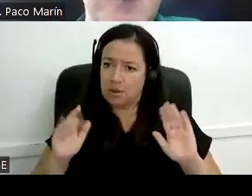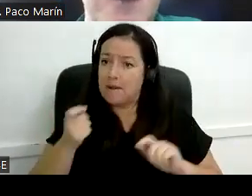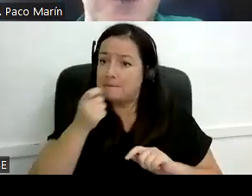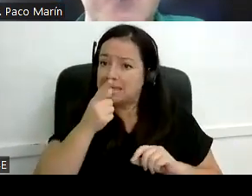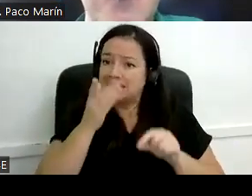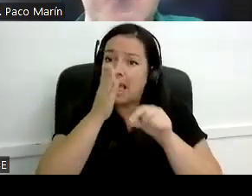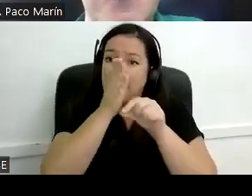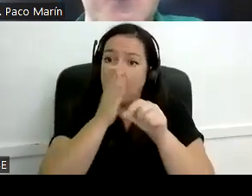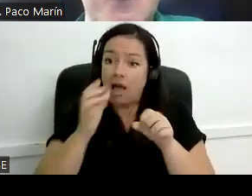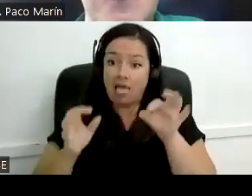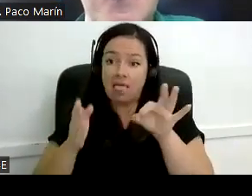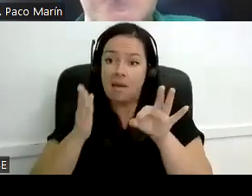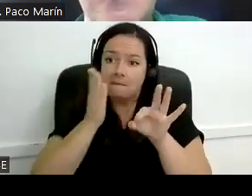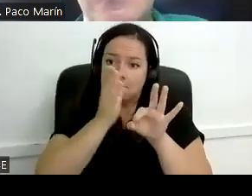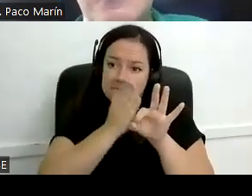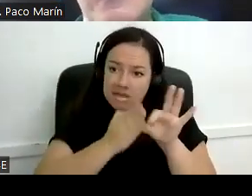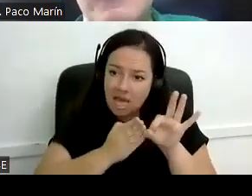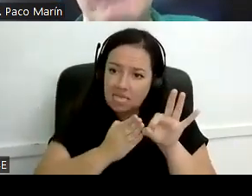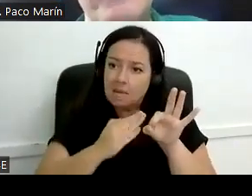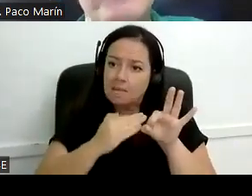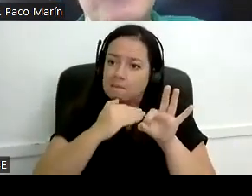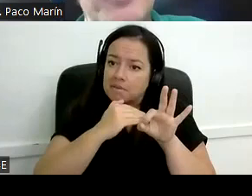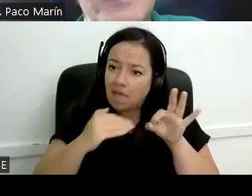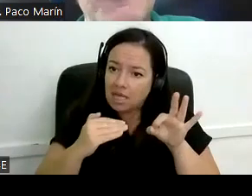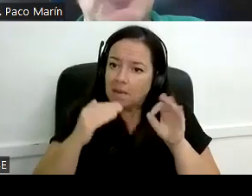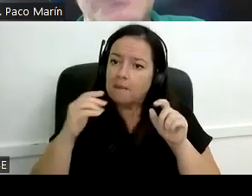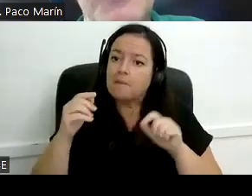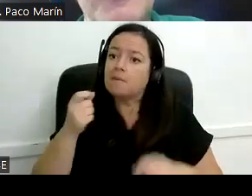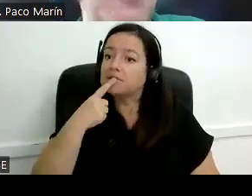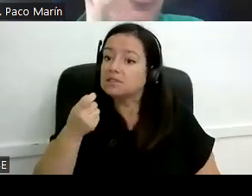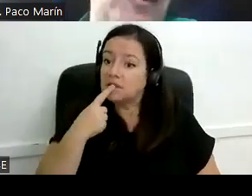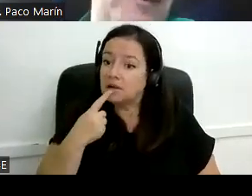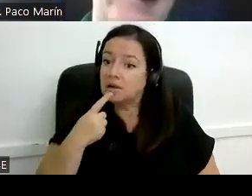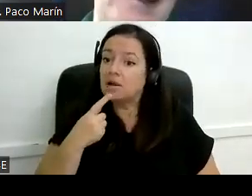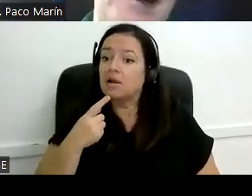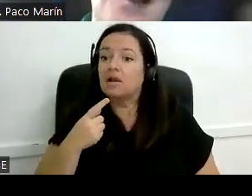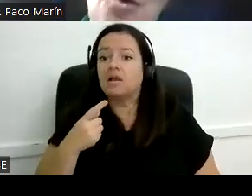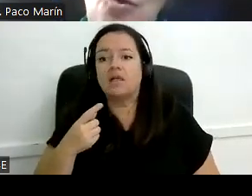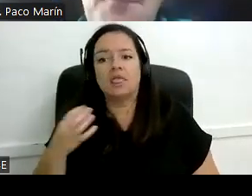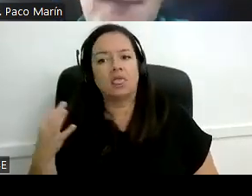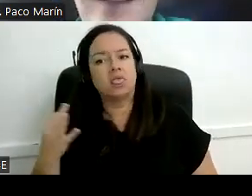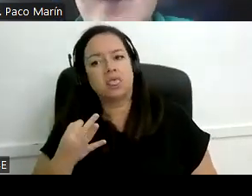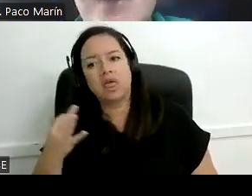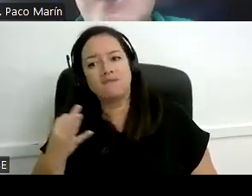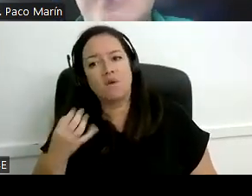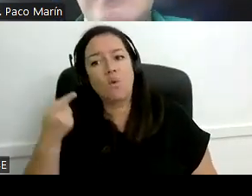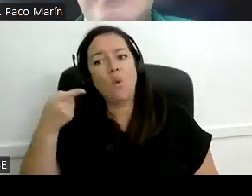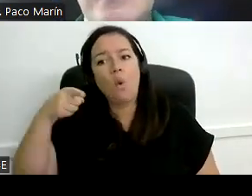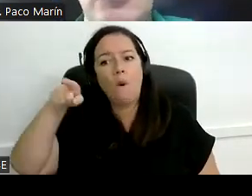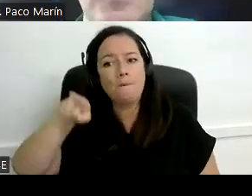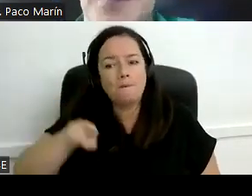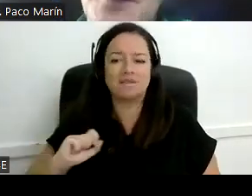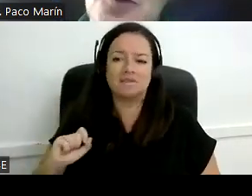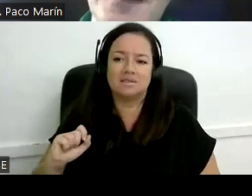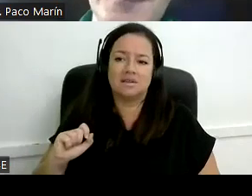pastilla de venlafaxina, por ejemplo, media pastilla, pero a lo mejor tiene que estar un mes así, y